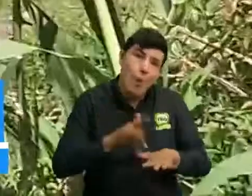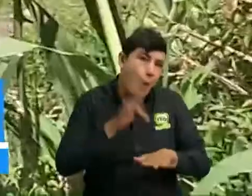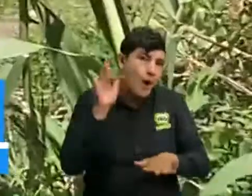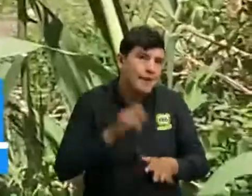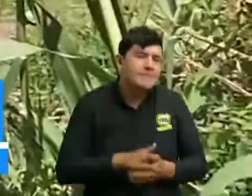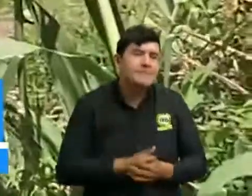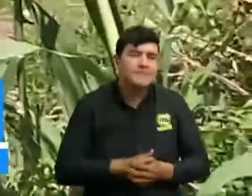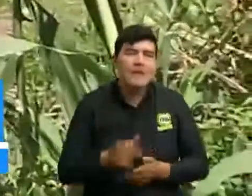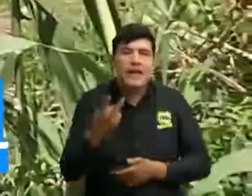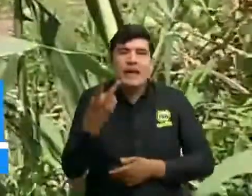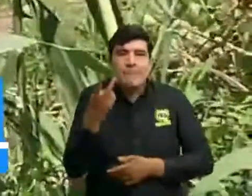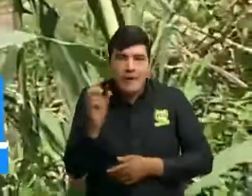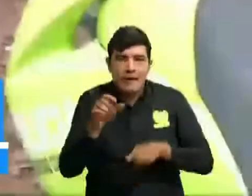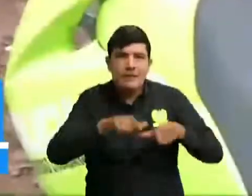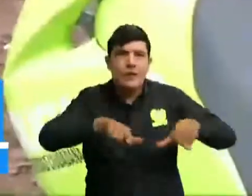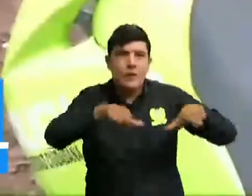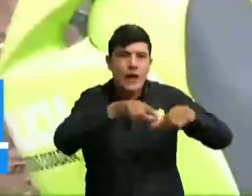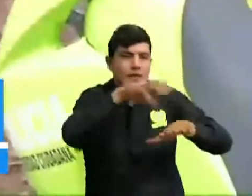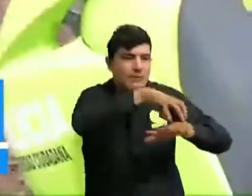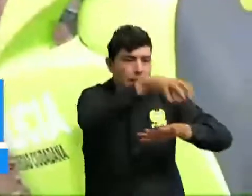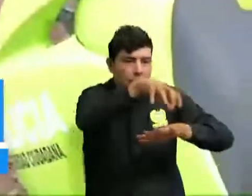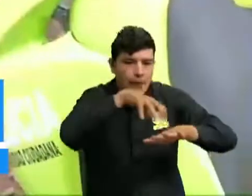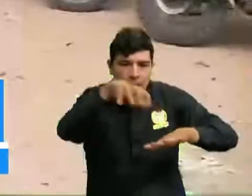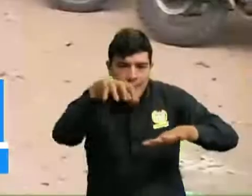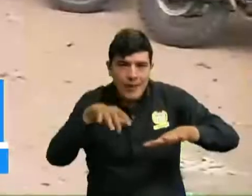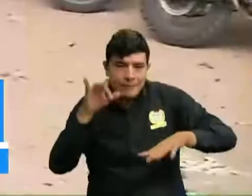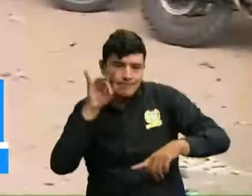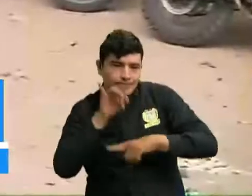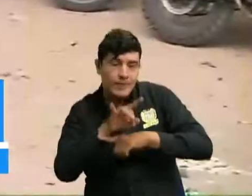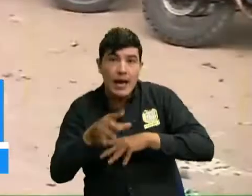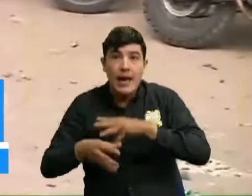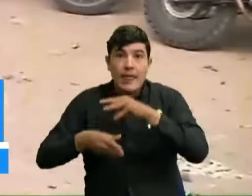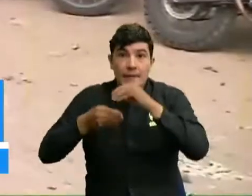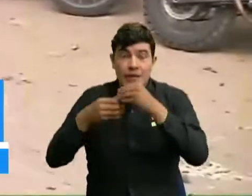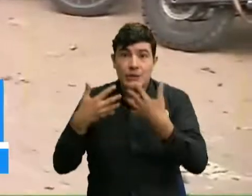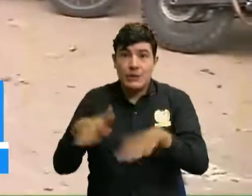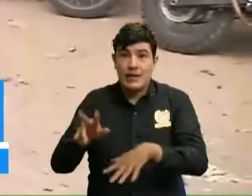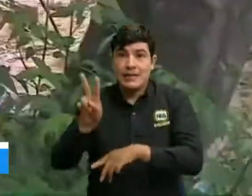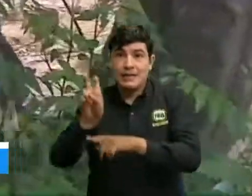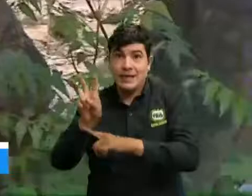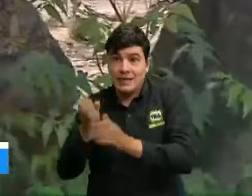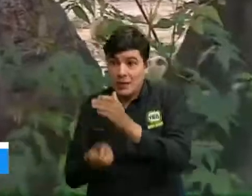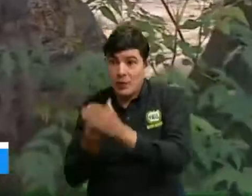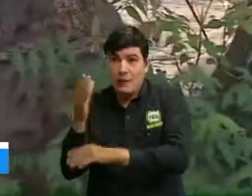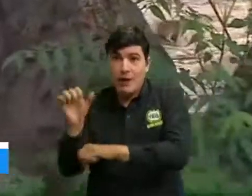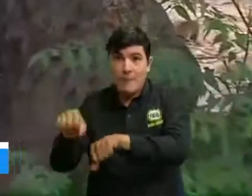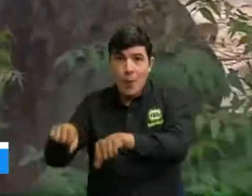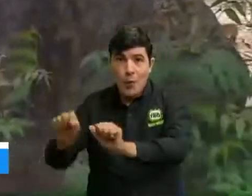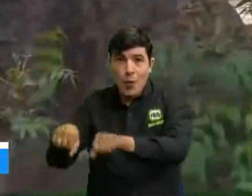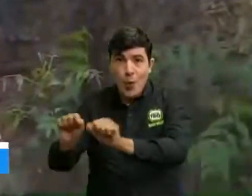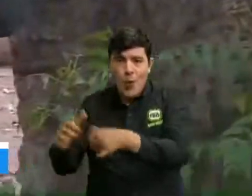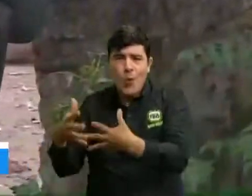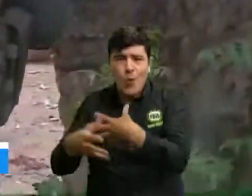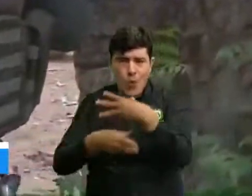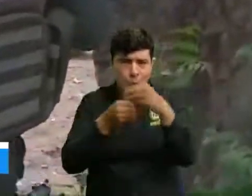acordados para custodiarse en estas zonas. Además, se reportó la llegada de 7 motocicletas nuevas, acompañada de 14 funcionarios más.